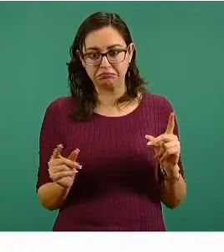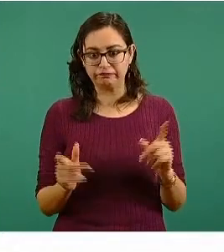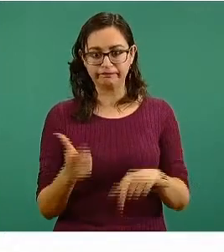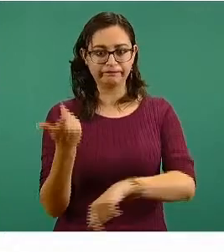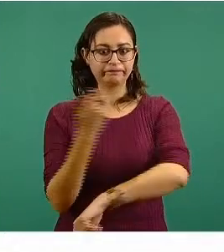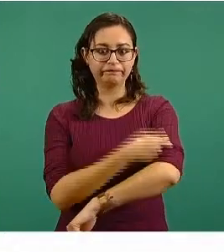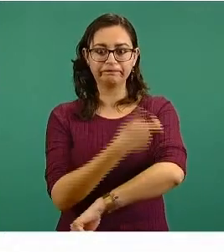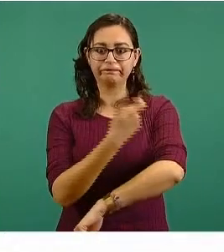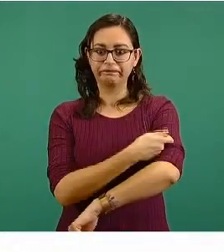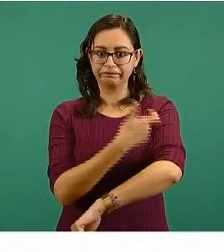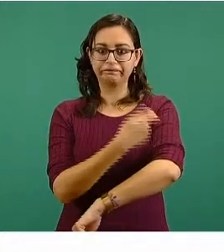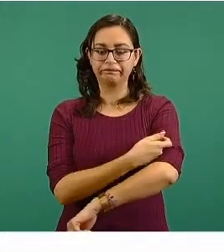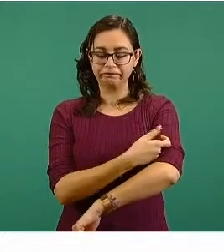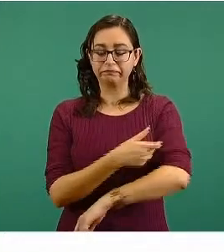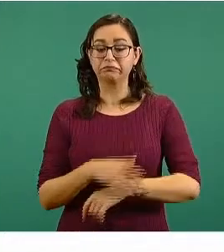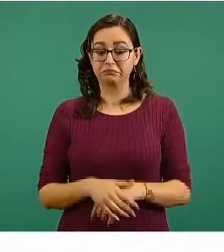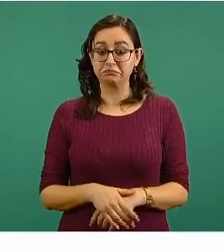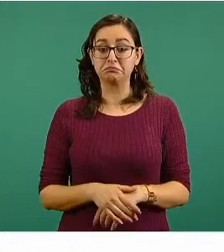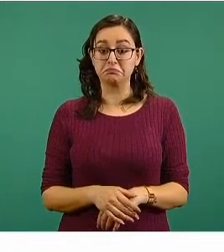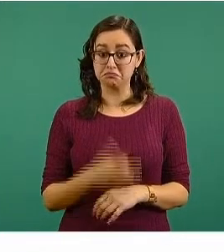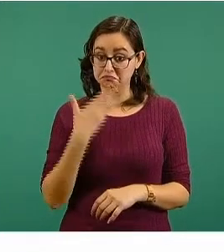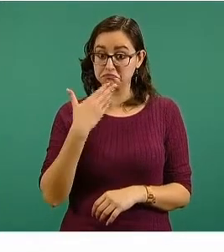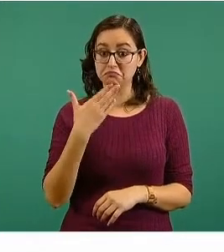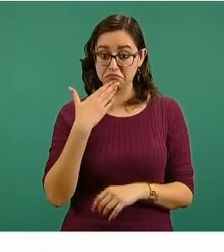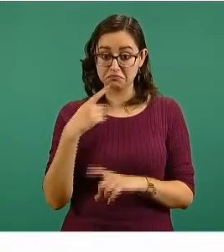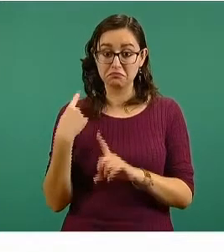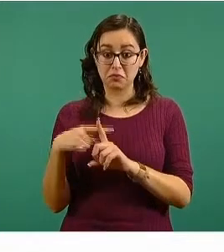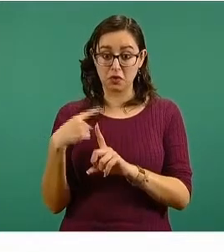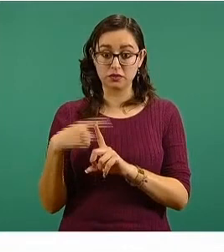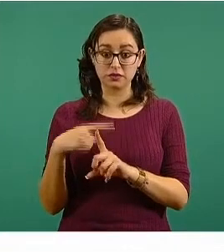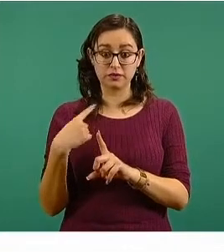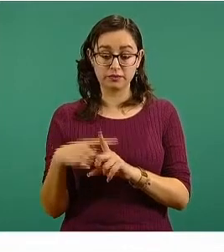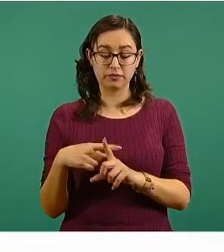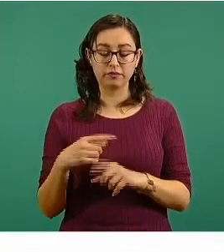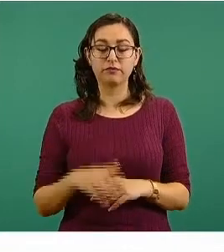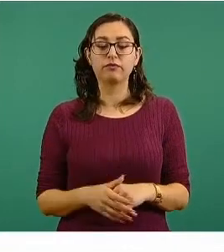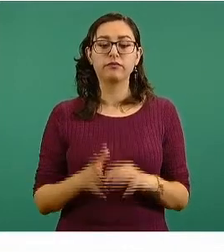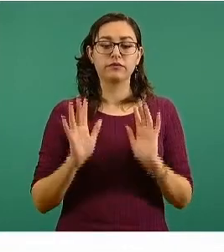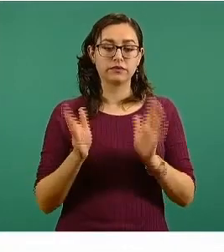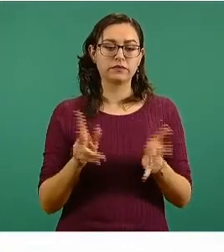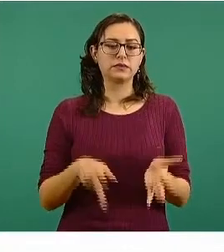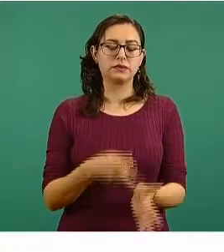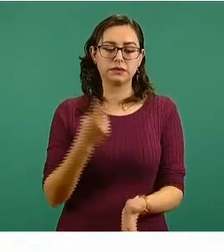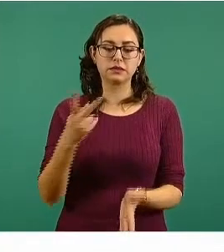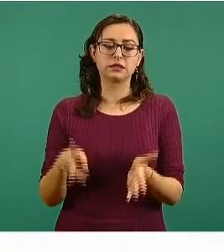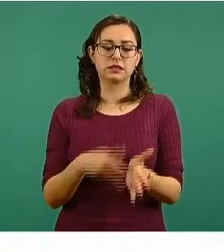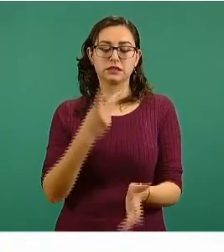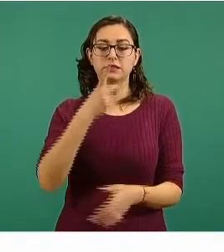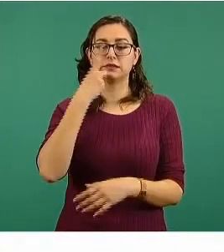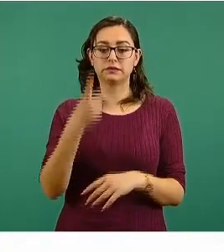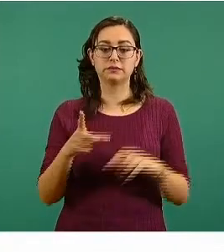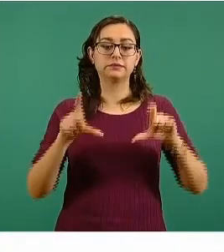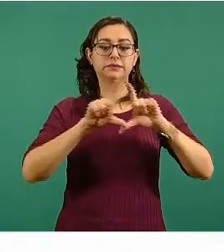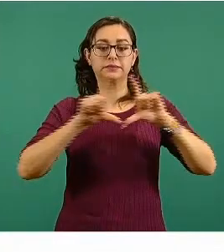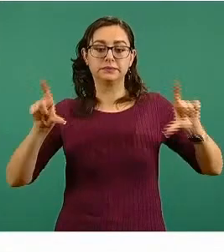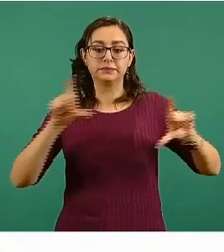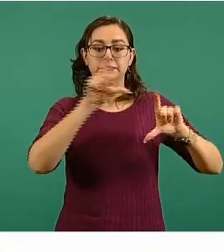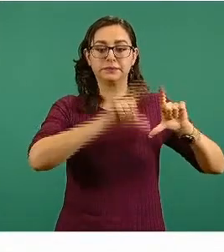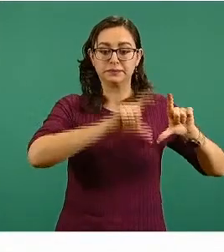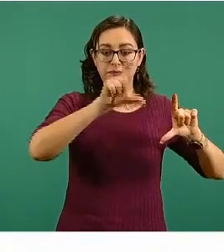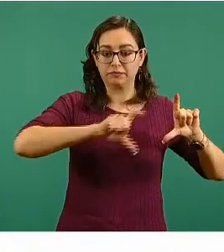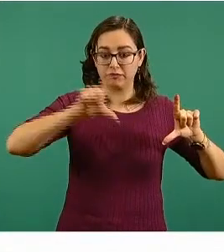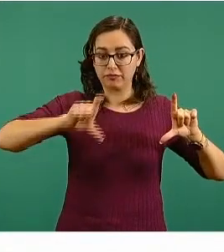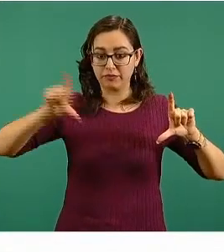de lo que ha llegado hasta ahorita. Eso es muy alentador. Insisto, lo hemos dicho, esta tabla comparativa simplemente tiene